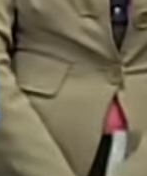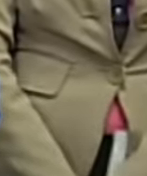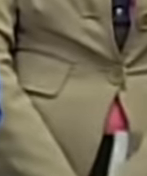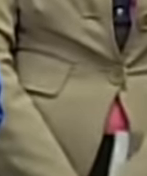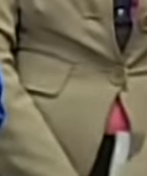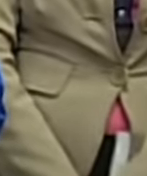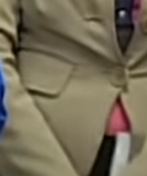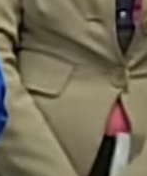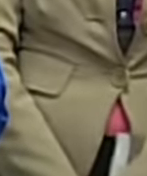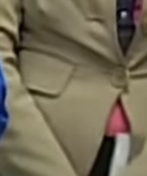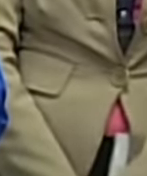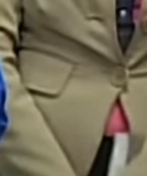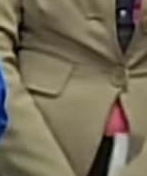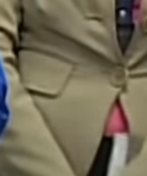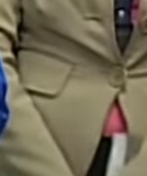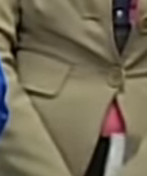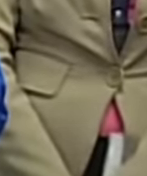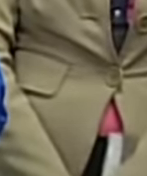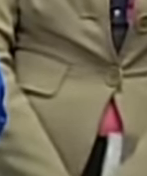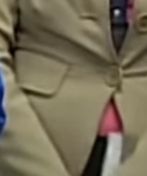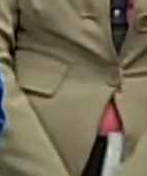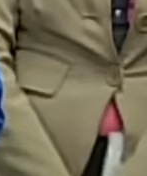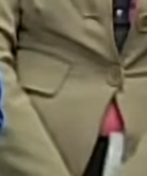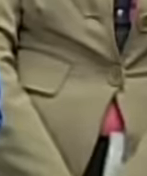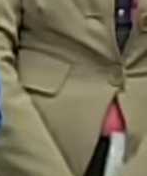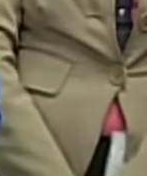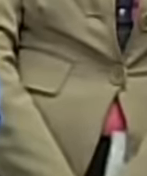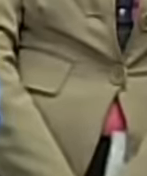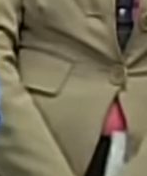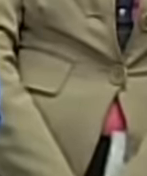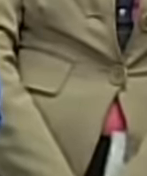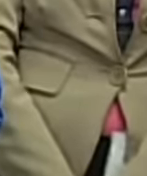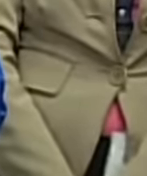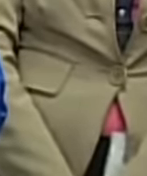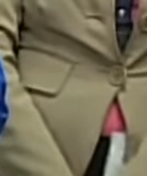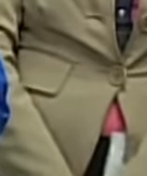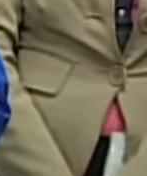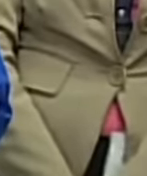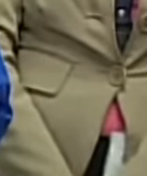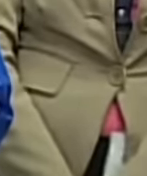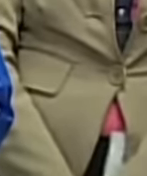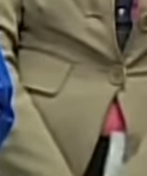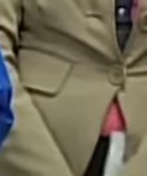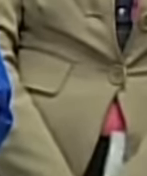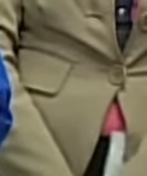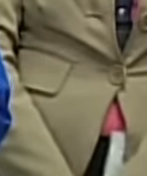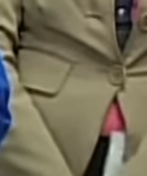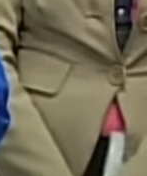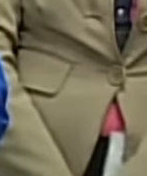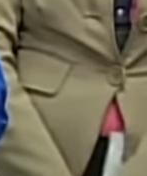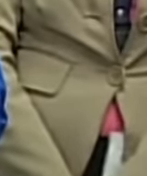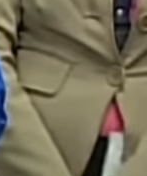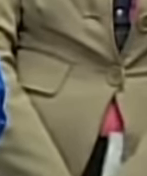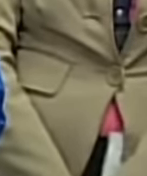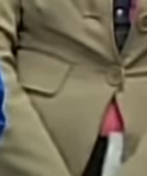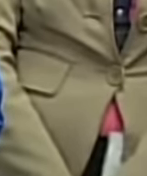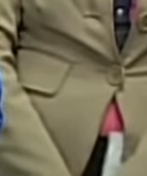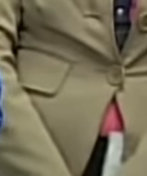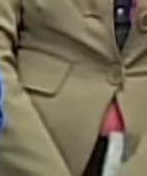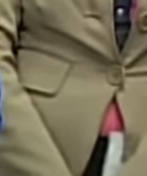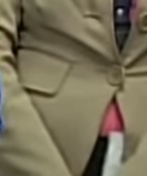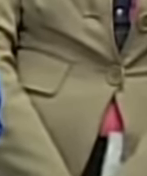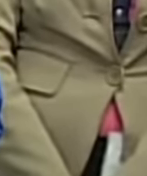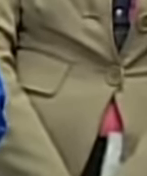Estado Carabobo para llevar a cabo este encuentro. Para conocer más detalles, vamos a darle la palabra al primer vicepresidente del Partido Socialista Unido de